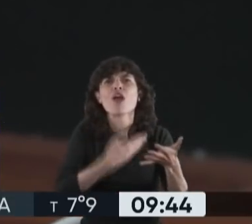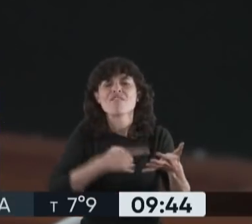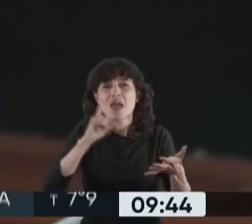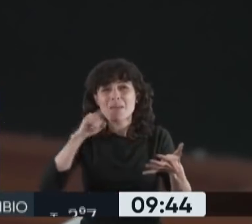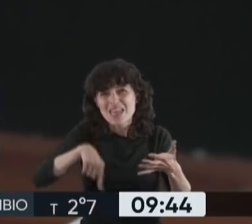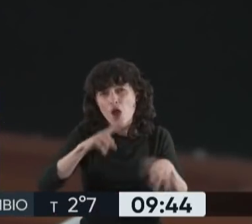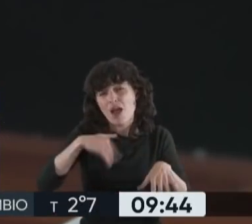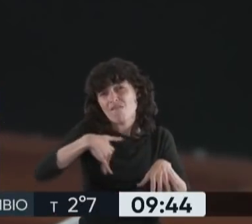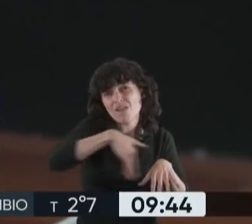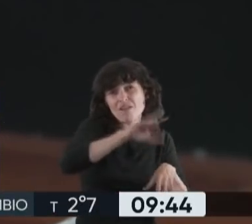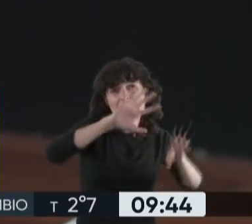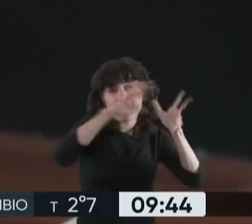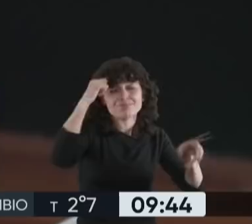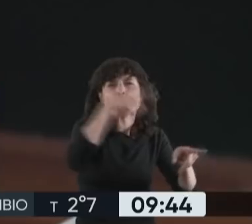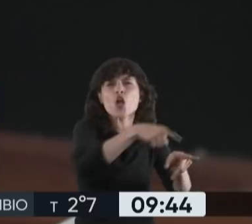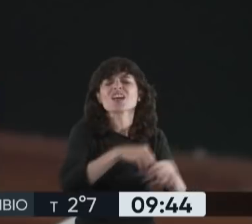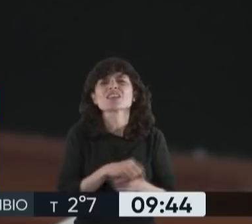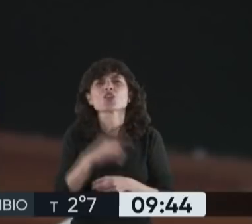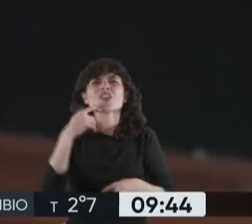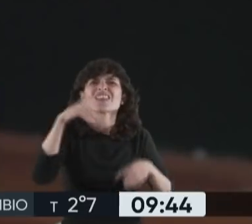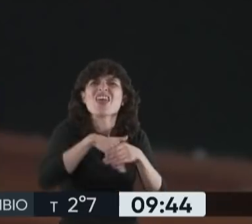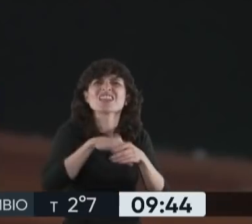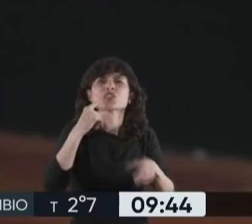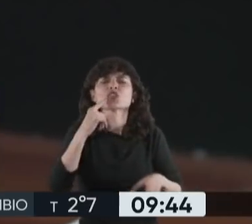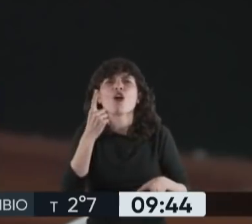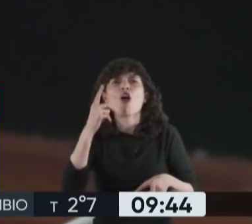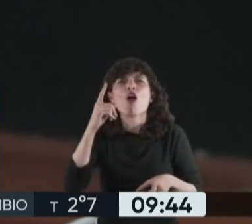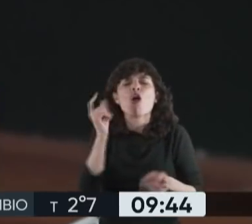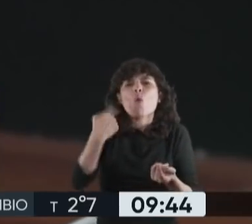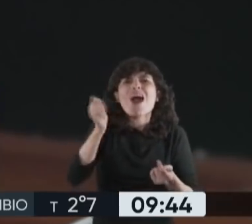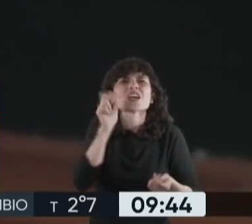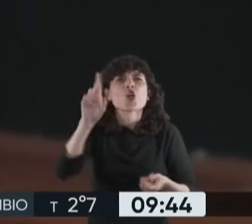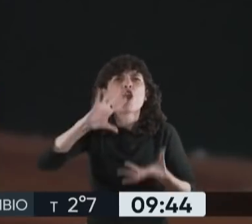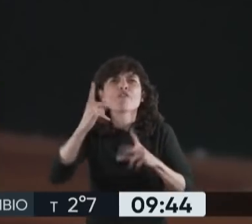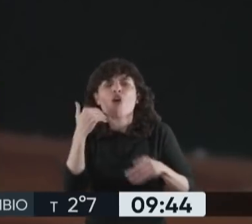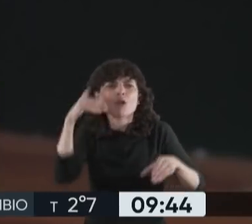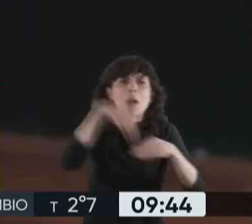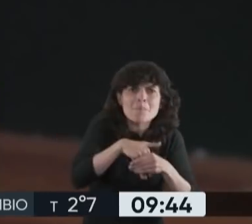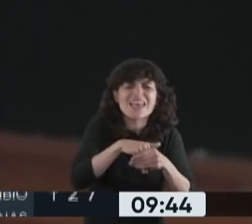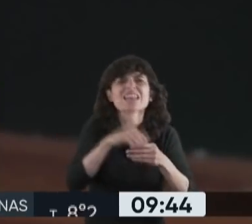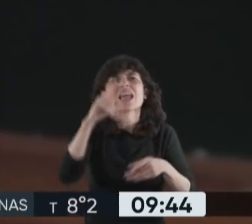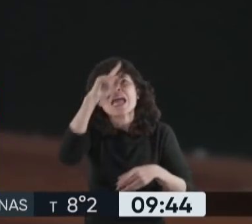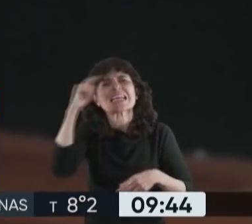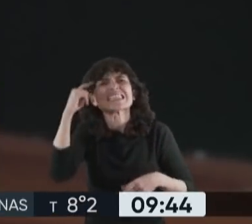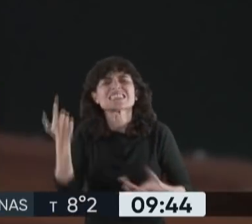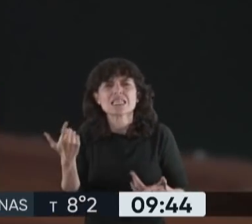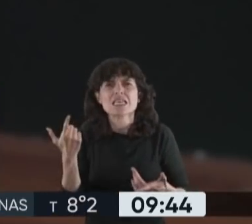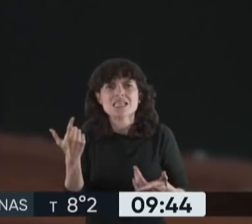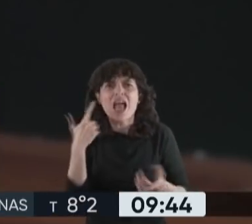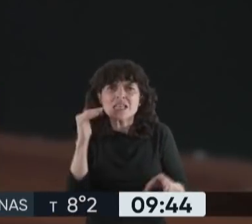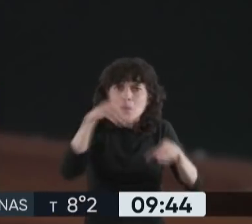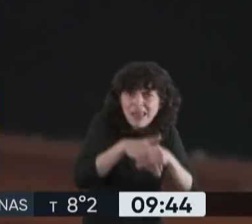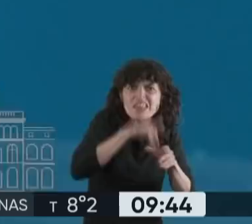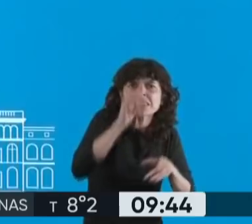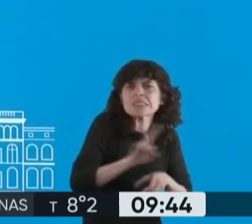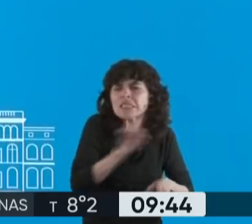el Congreso, y sería ¿qué rol tuvo la vicepresidenta Cristina Fernández de Kirchner en la búsqueda de consensos para lograr un dictamen con la